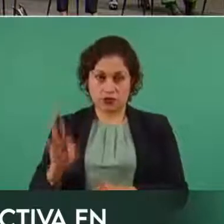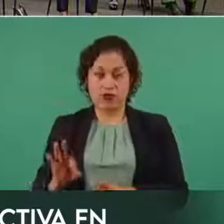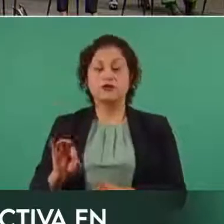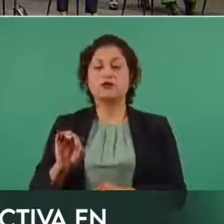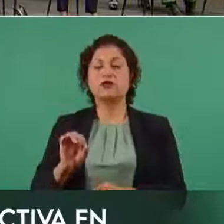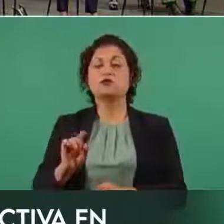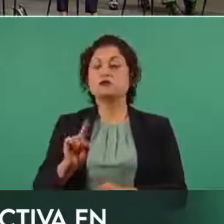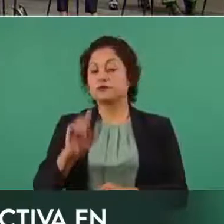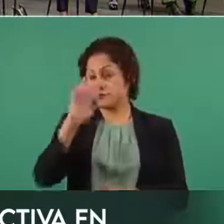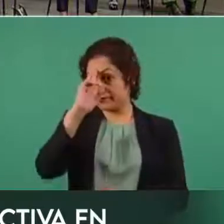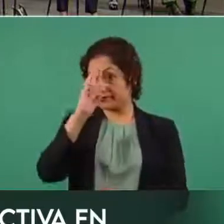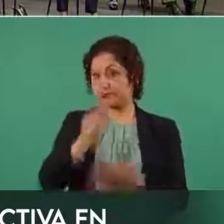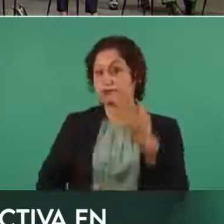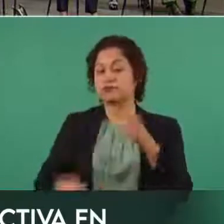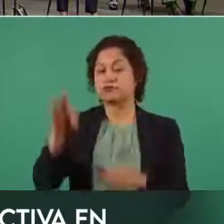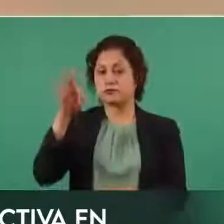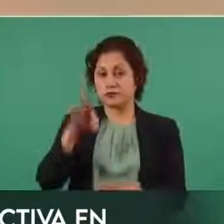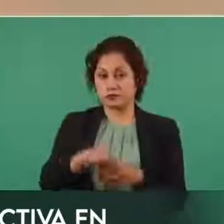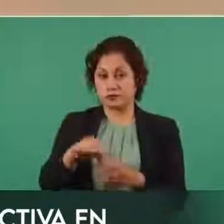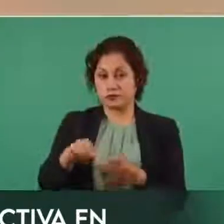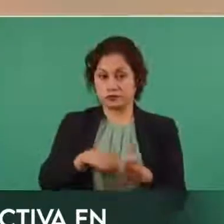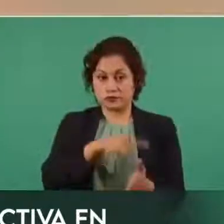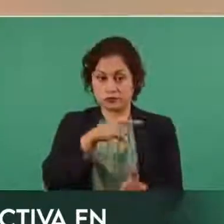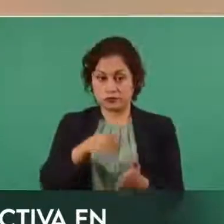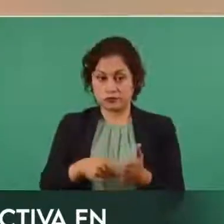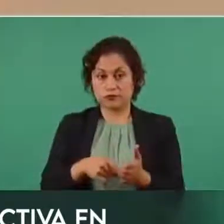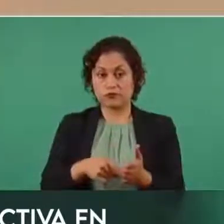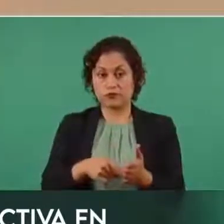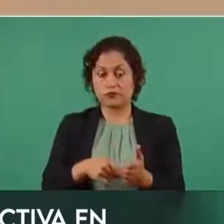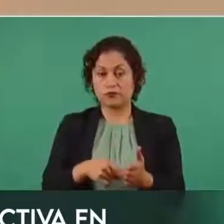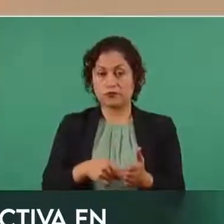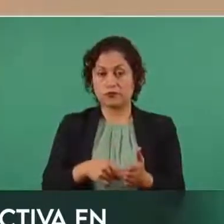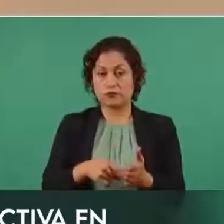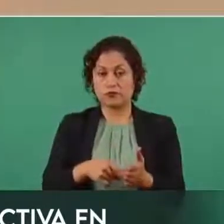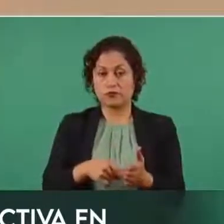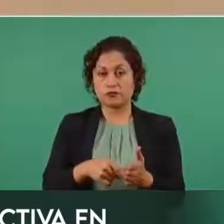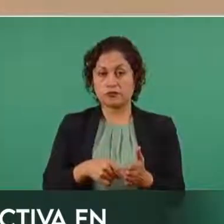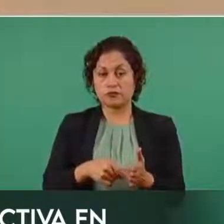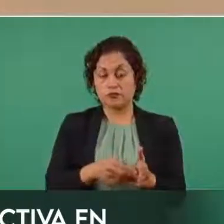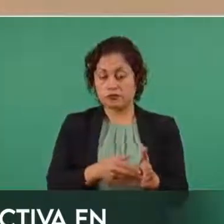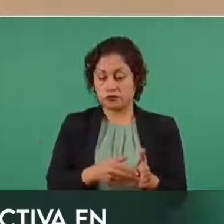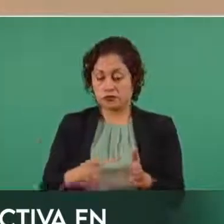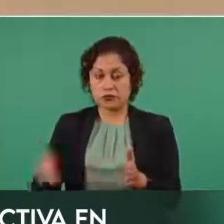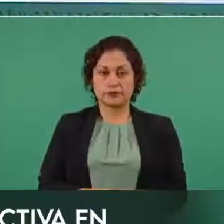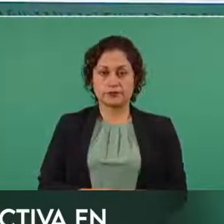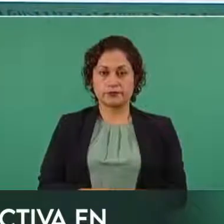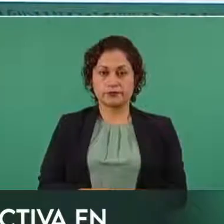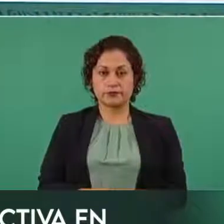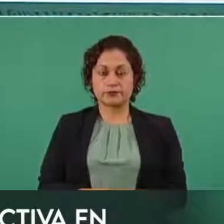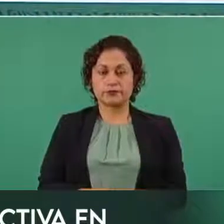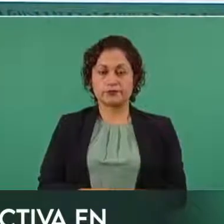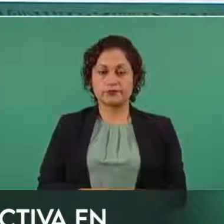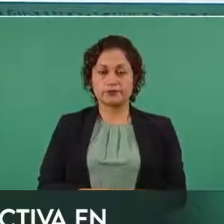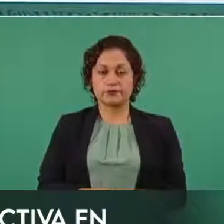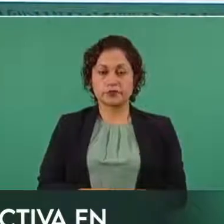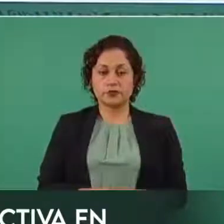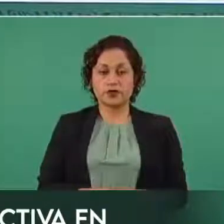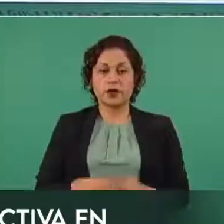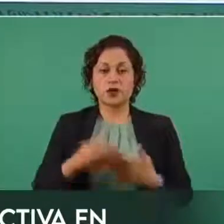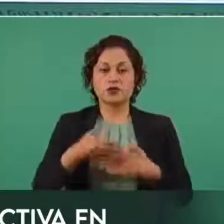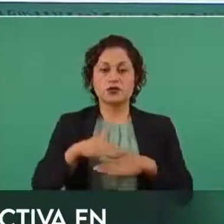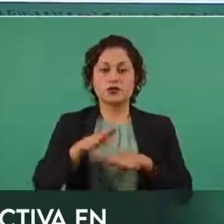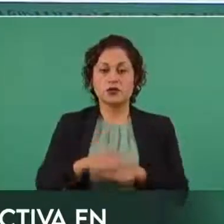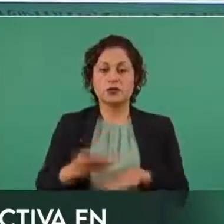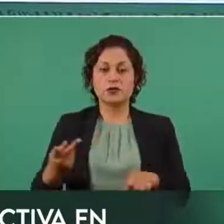México. En 2015, durante el mismo periodo, se registraron 16.741 delitos en la Ciudad de México, aunque